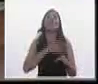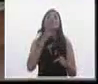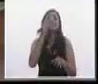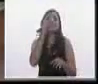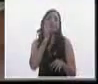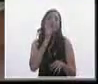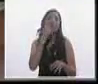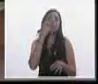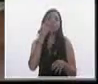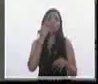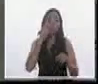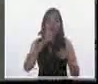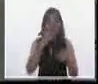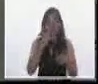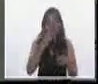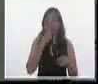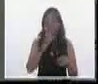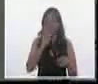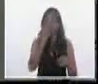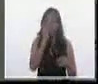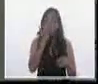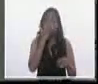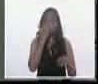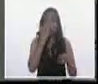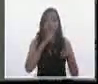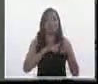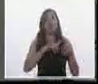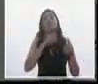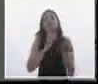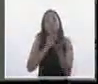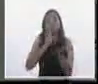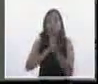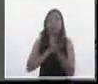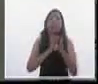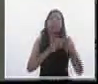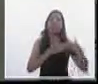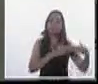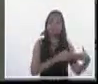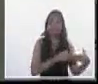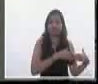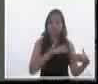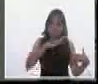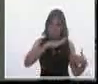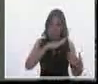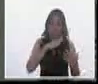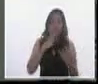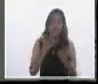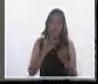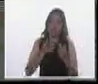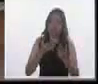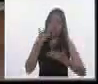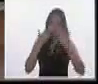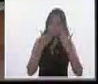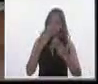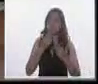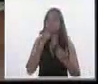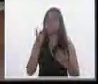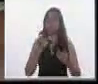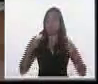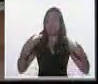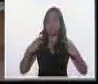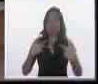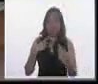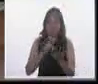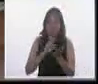discapacidad es menor entonces Que que el resto de las personas sí que ustedes tienen datos las personas con